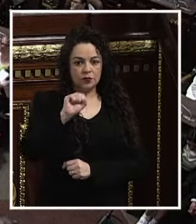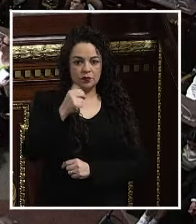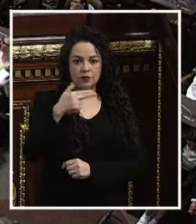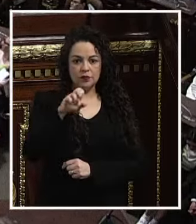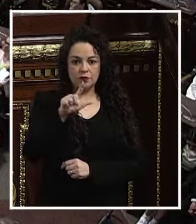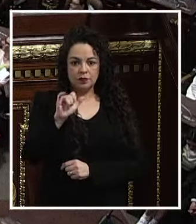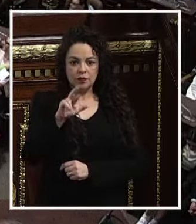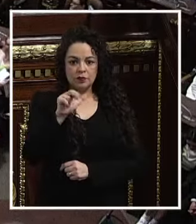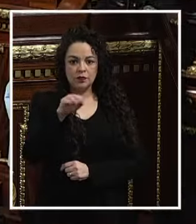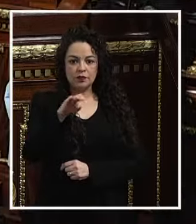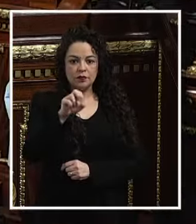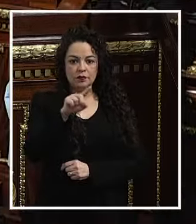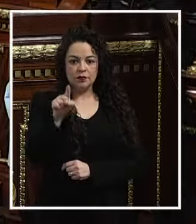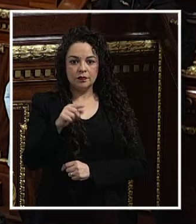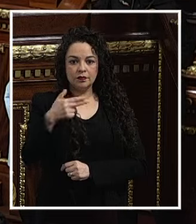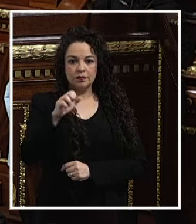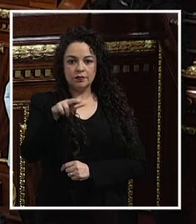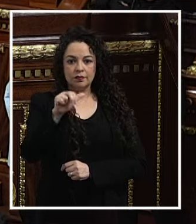Ramírez Hernández.